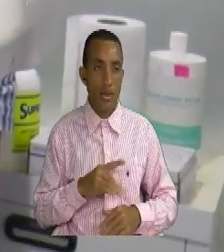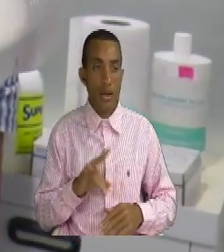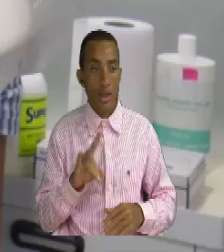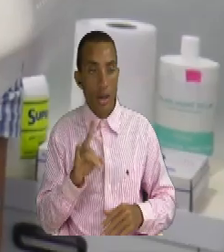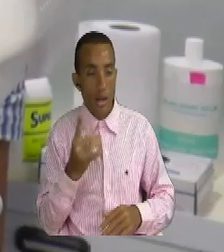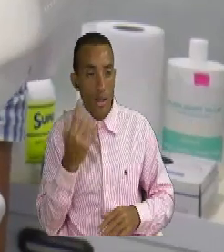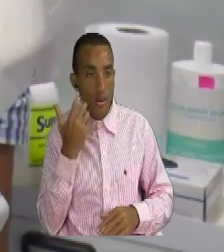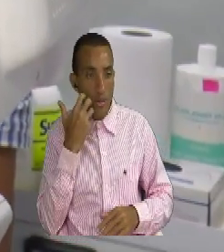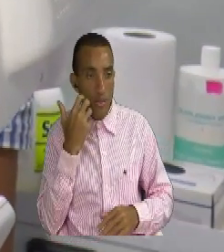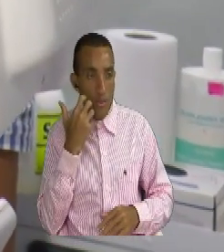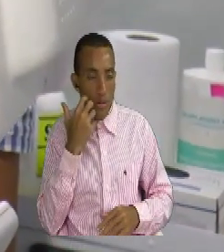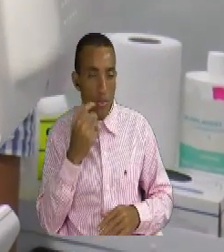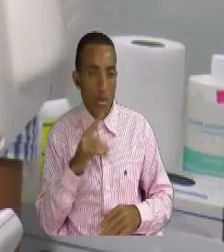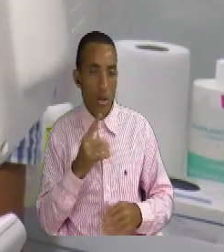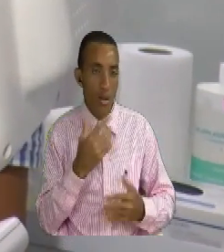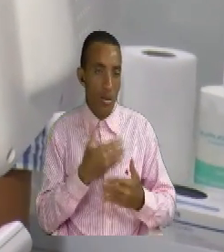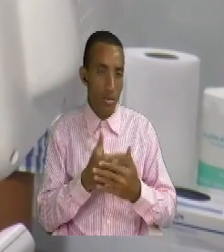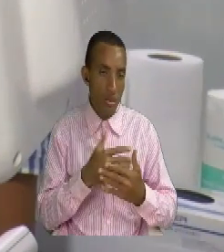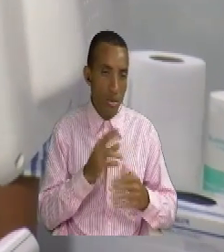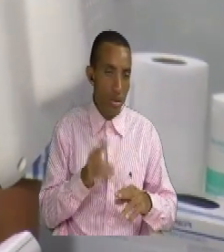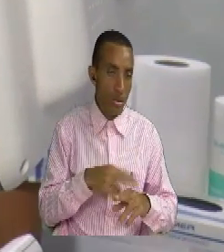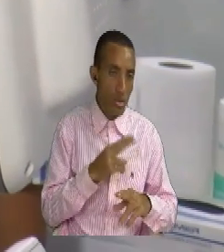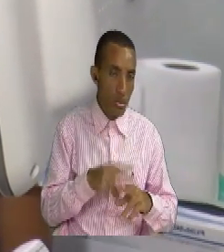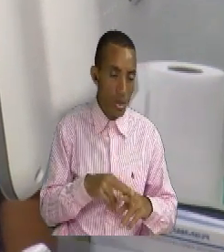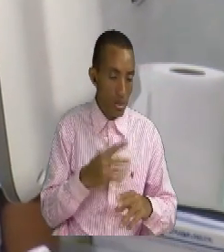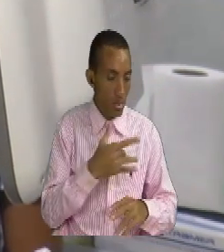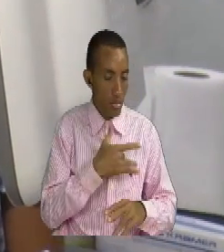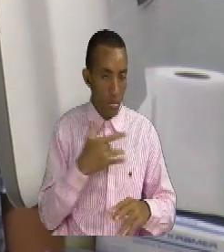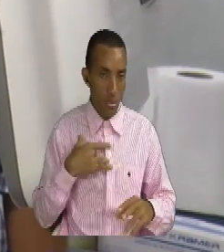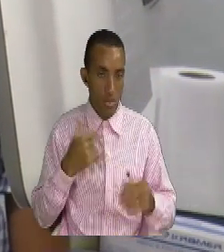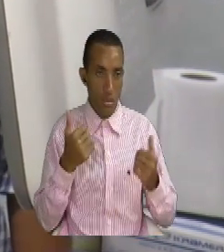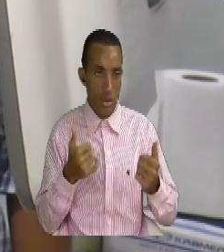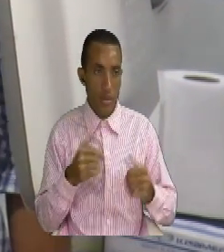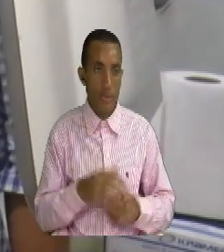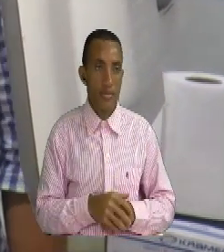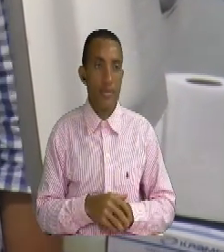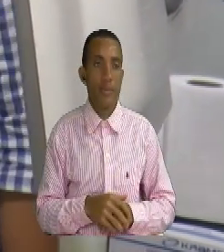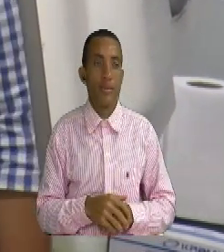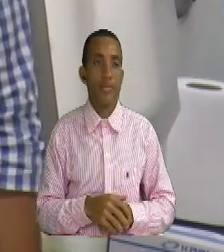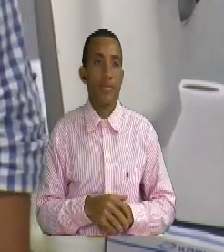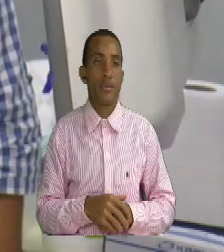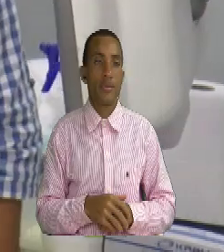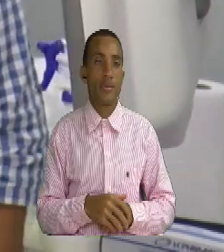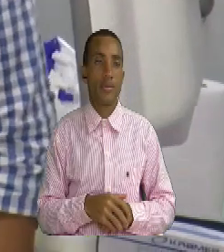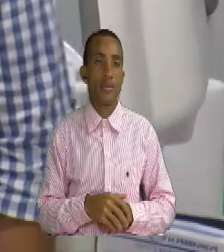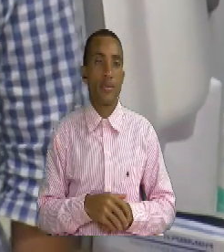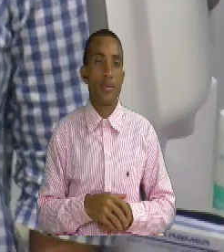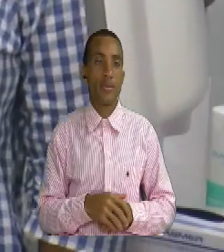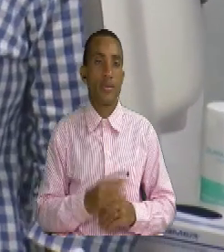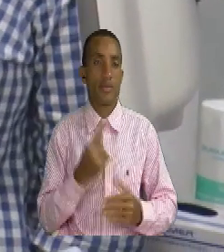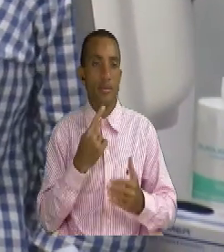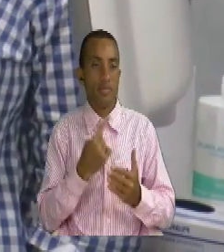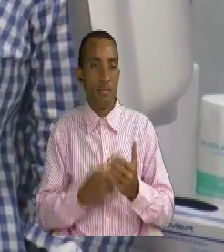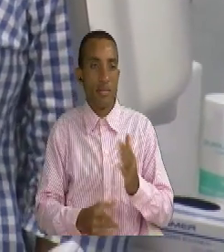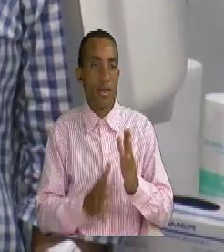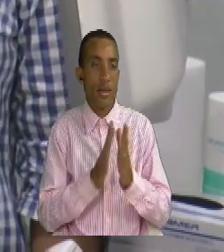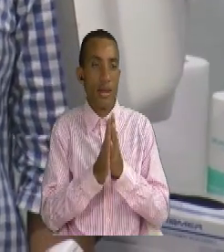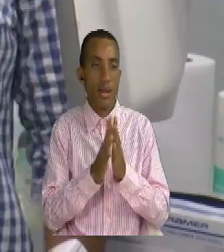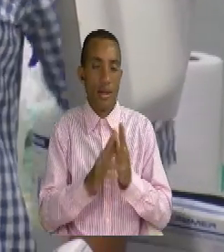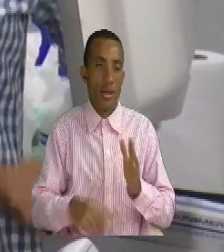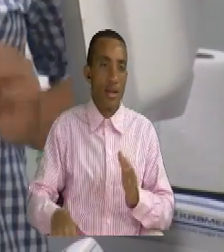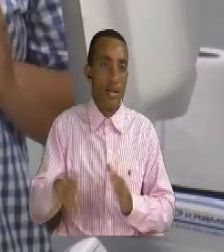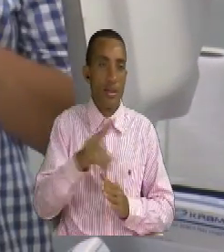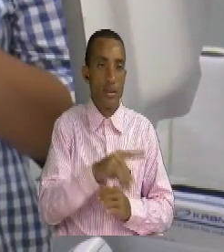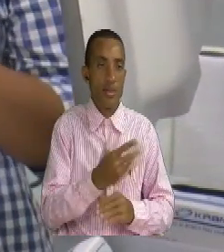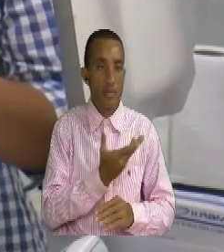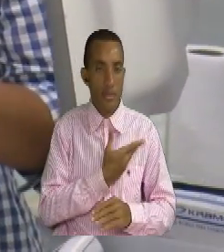o perfectamente es un bebé sano en este momento, como el bebé de Erika. Bueno, doctora, ¿qué mensaje entonces se le debe enviar a